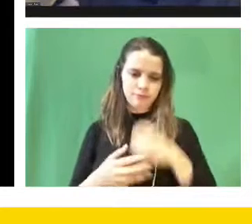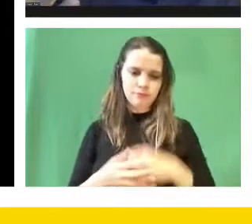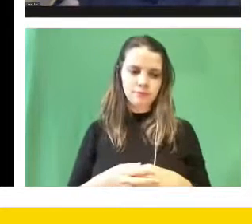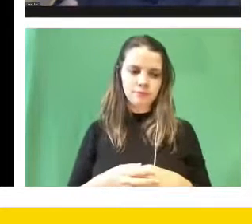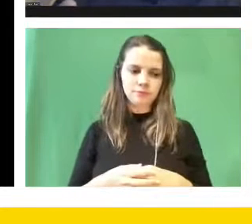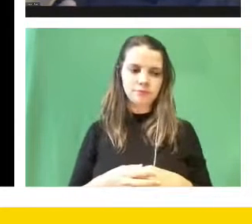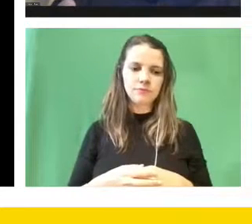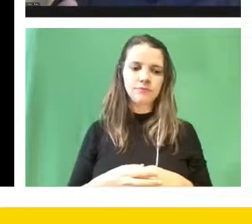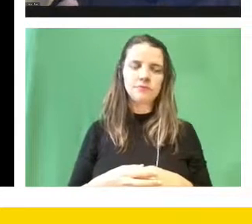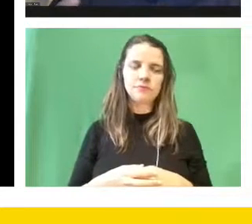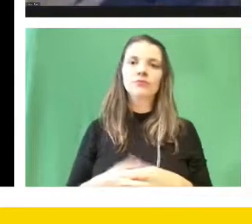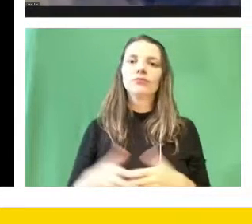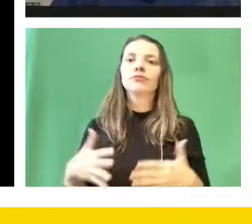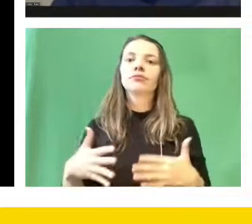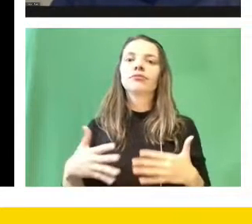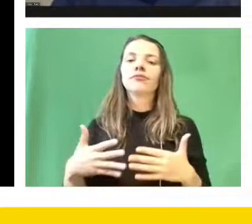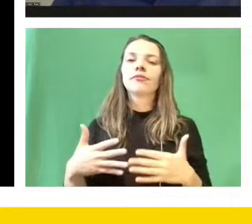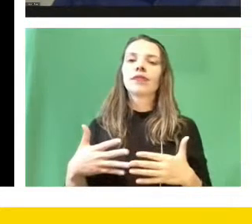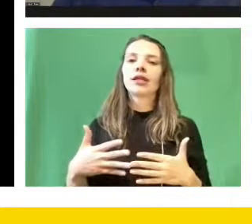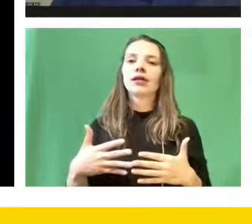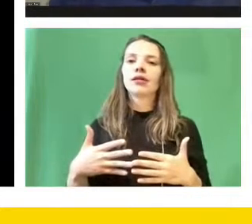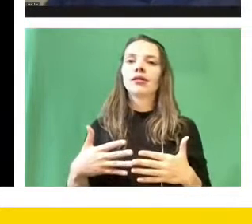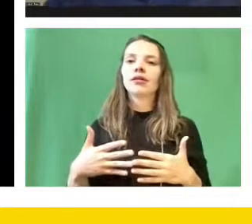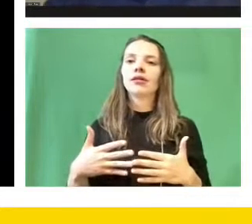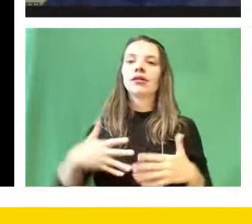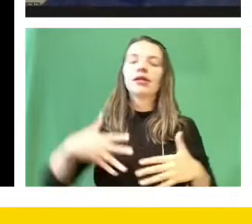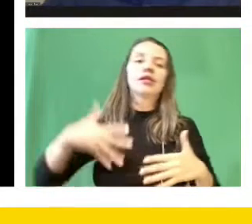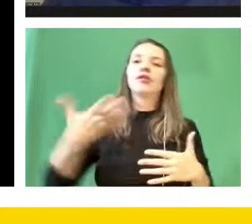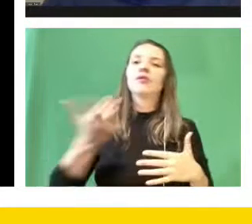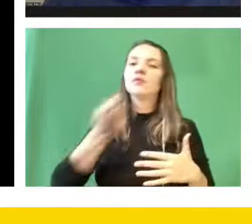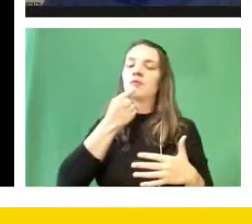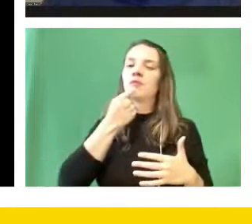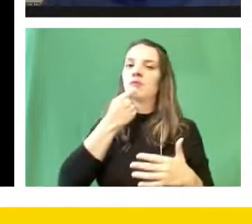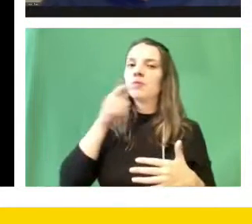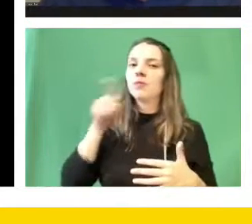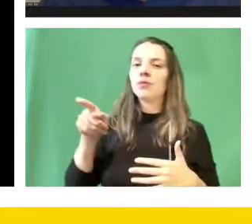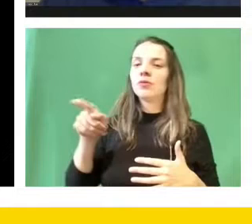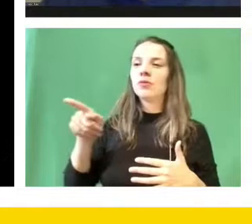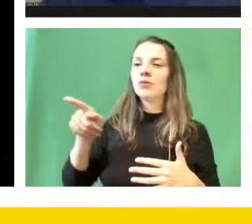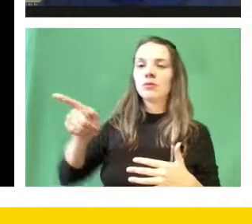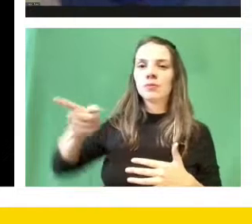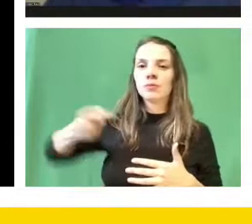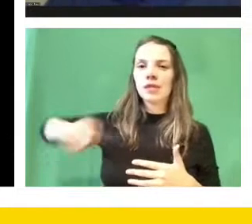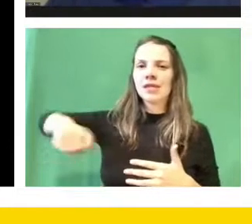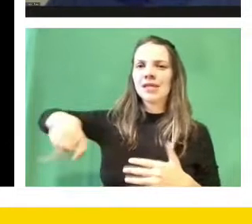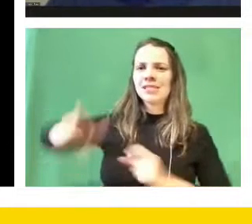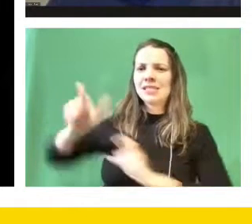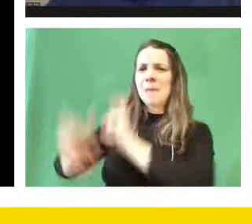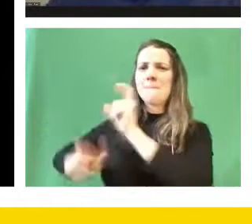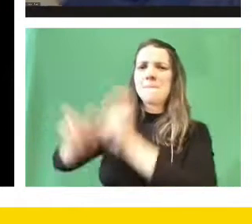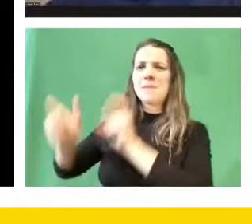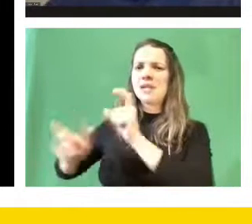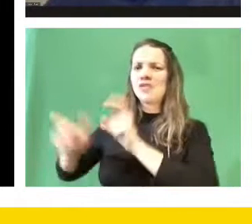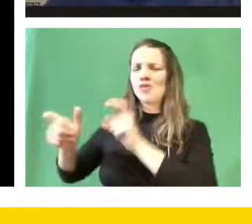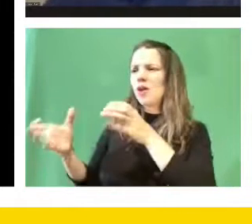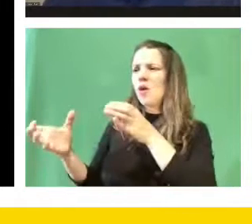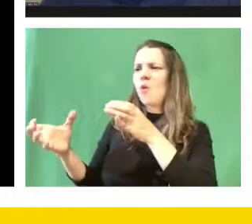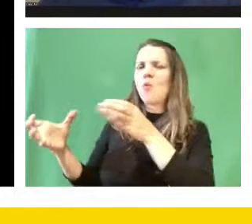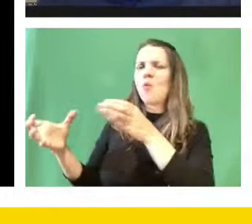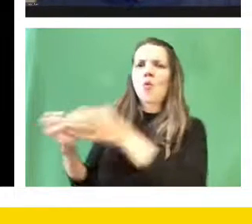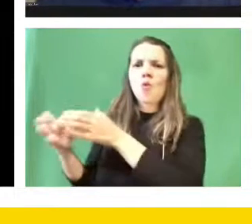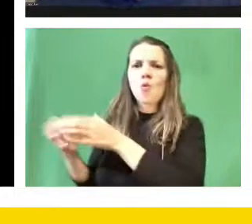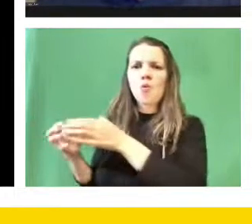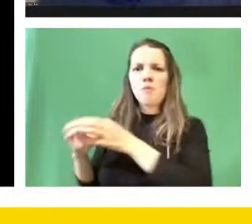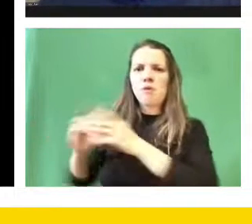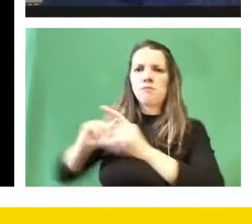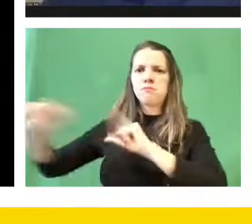atributo o recaer sobre la vulnerabilidad de grupos, de personas y de espacios, y por lo tanto también respecto de las personas